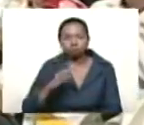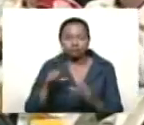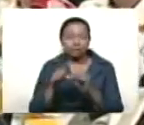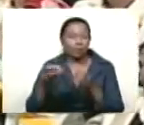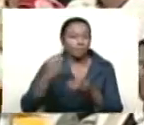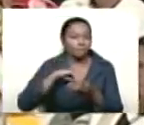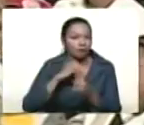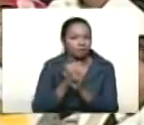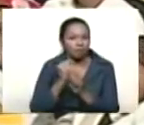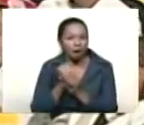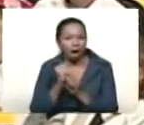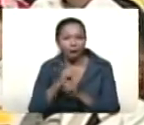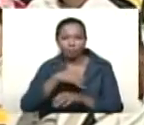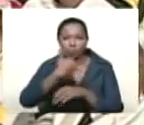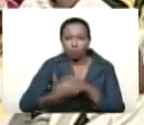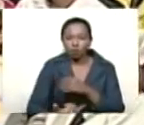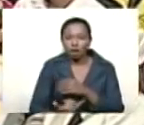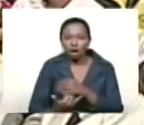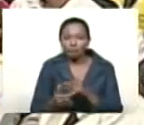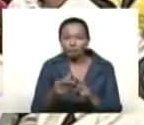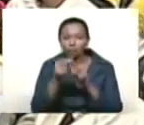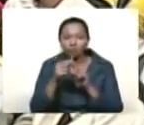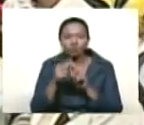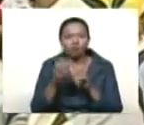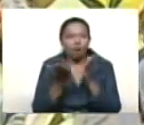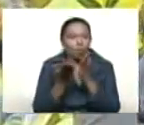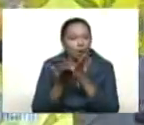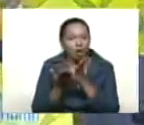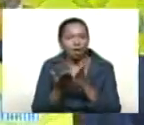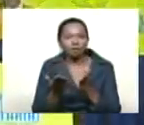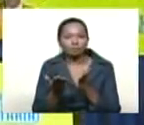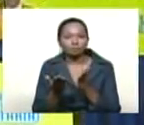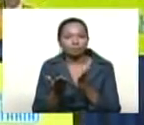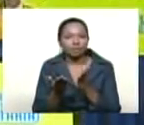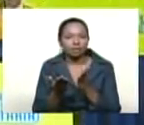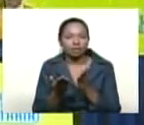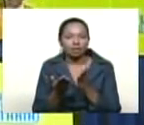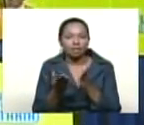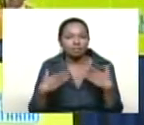sigamos trabajando este programa de la Escuela Salvador Allende.